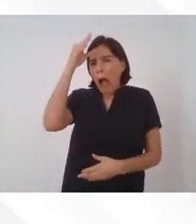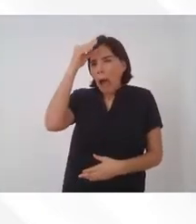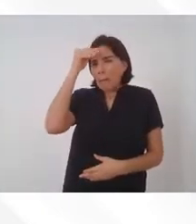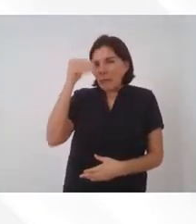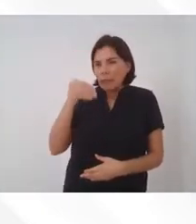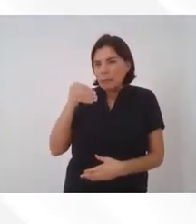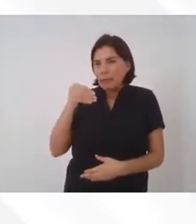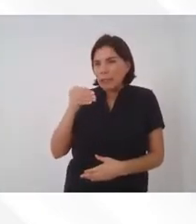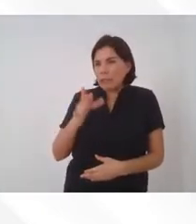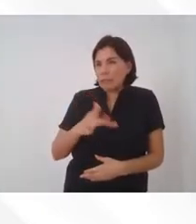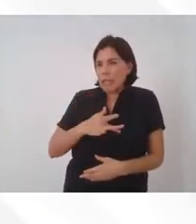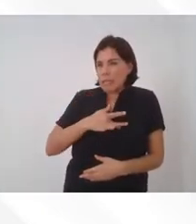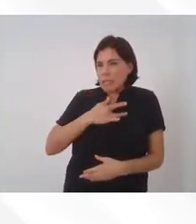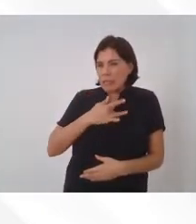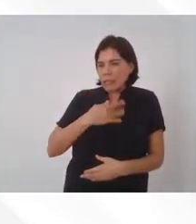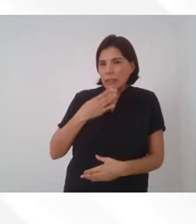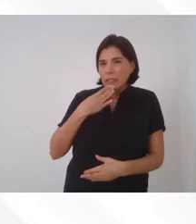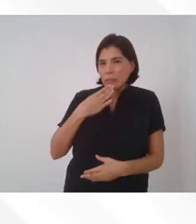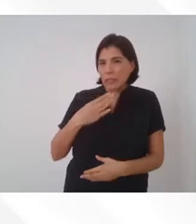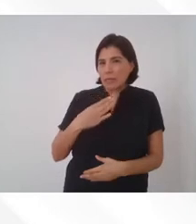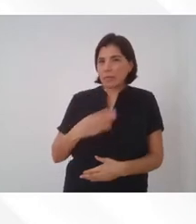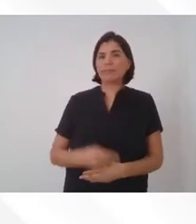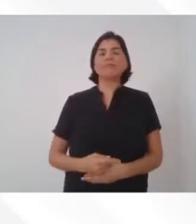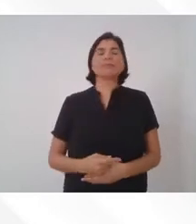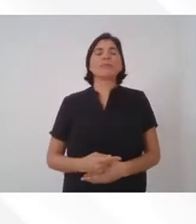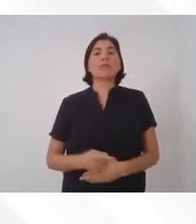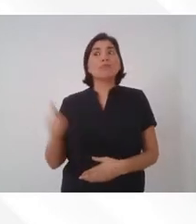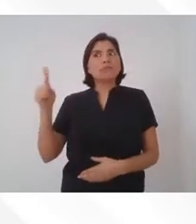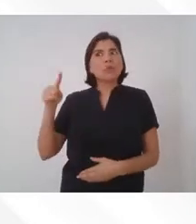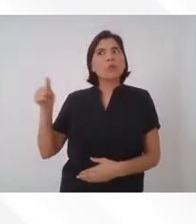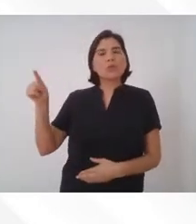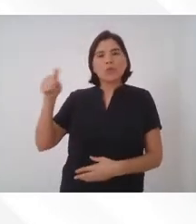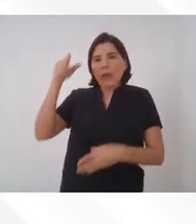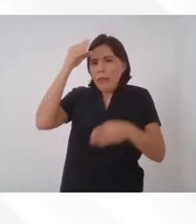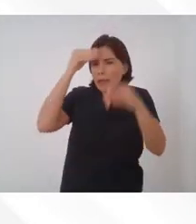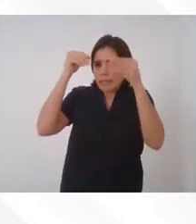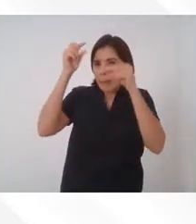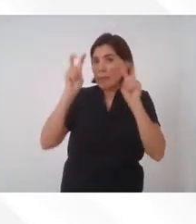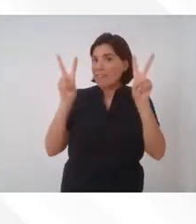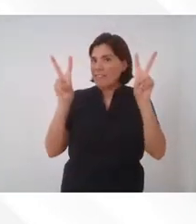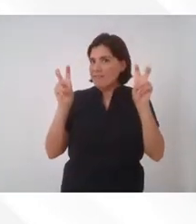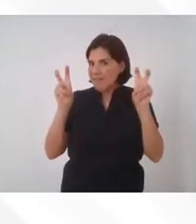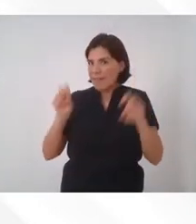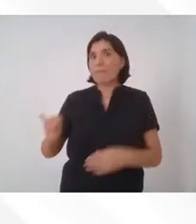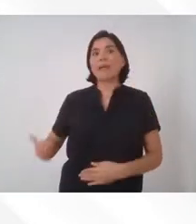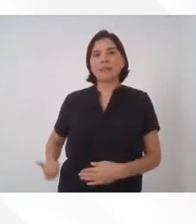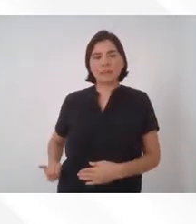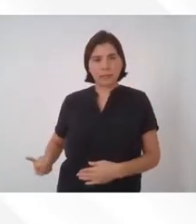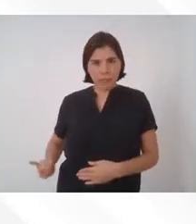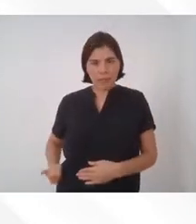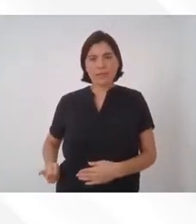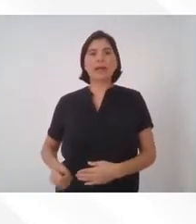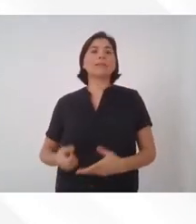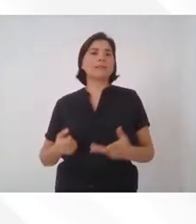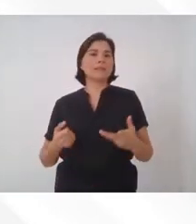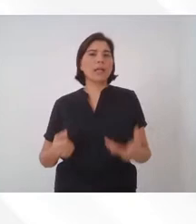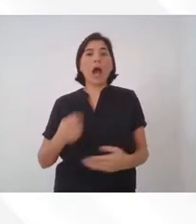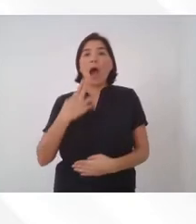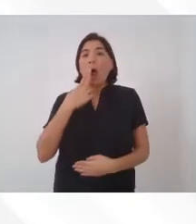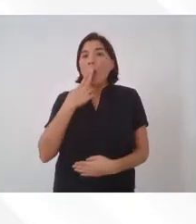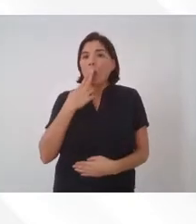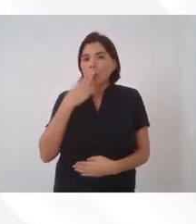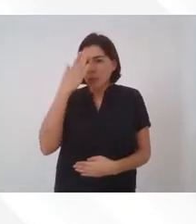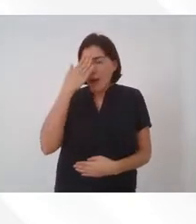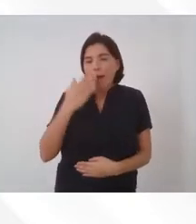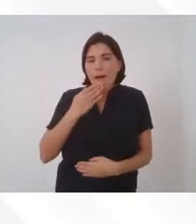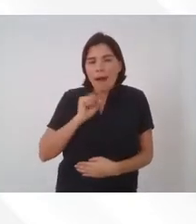muy interesantes, como es la aplicación, ¿sí?, de habilidades socioemocionales en el aula.